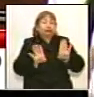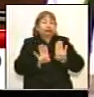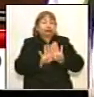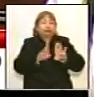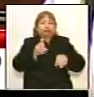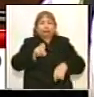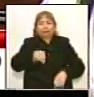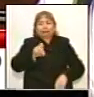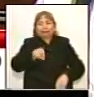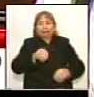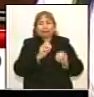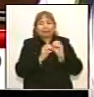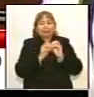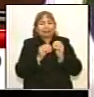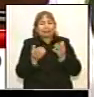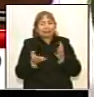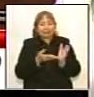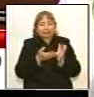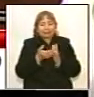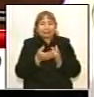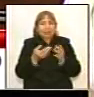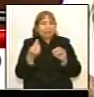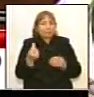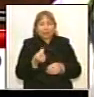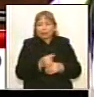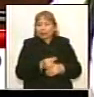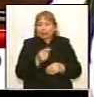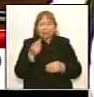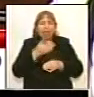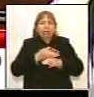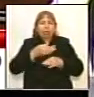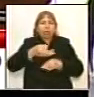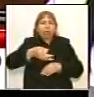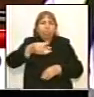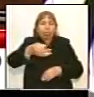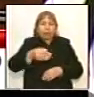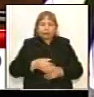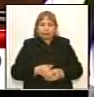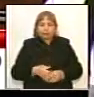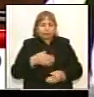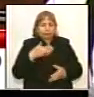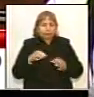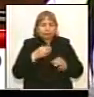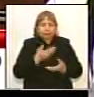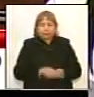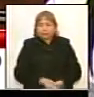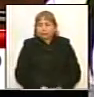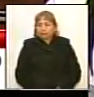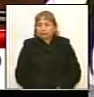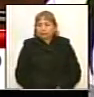se necesita resolver estos temas de manera pronta, no estar dejándola para las calendas griegas.